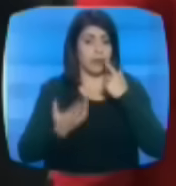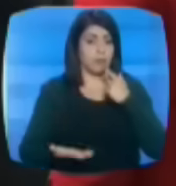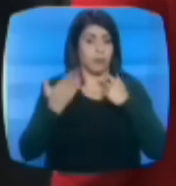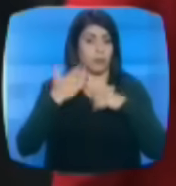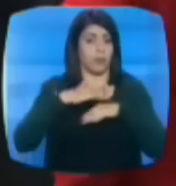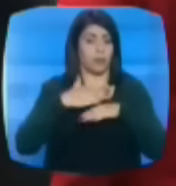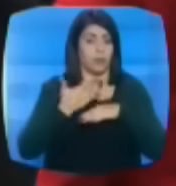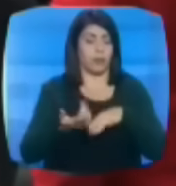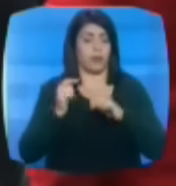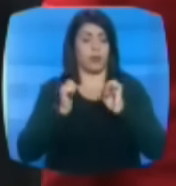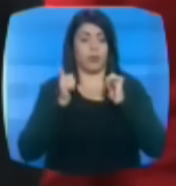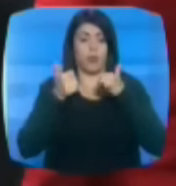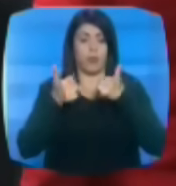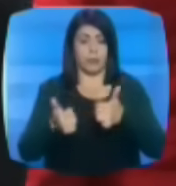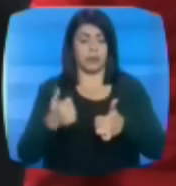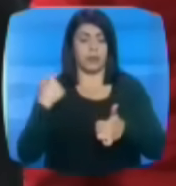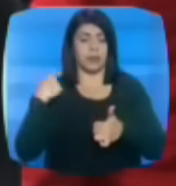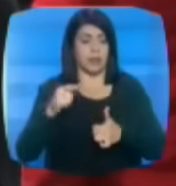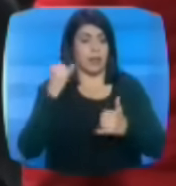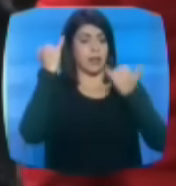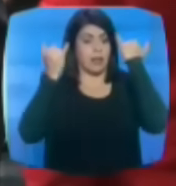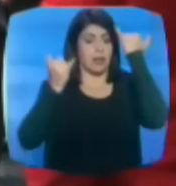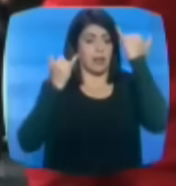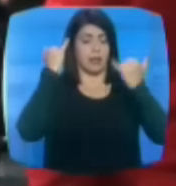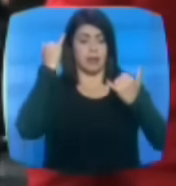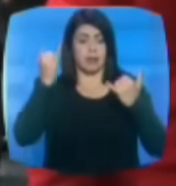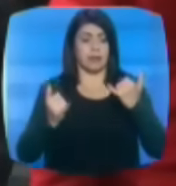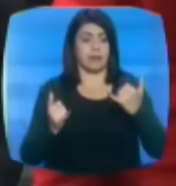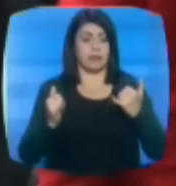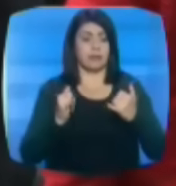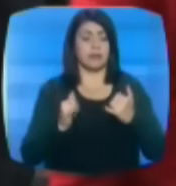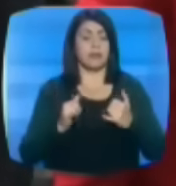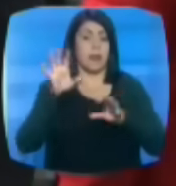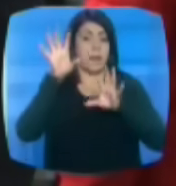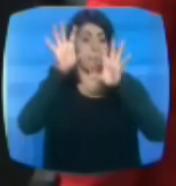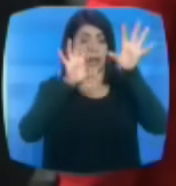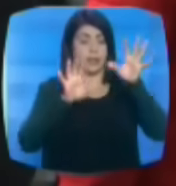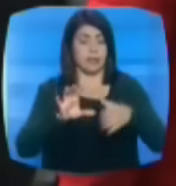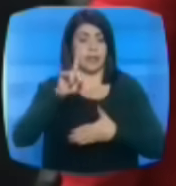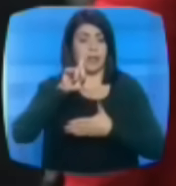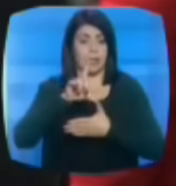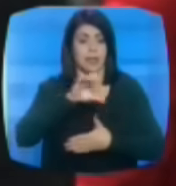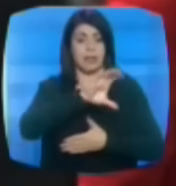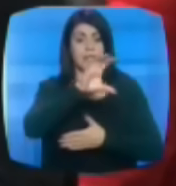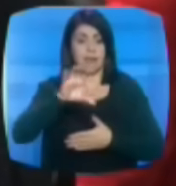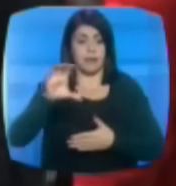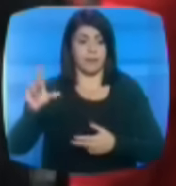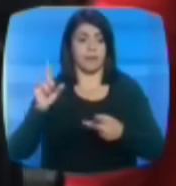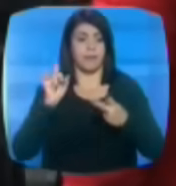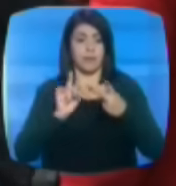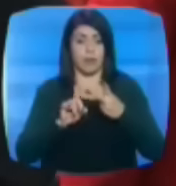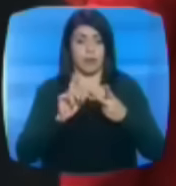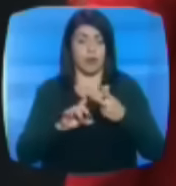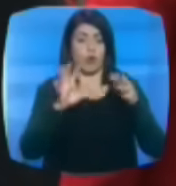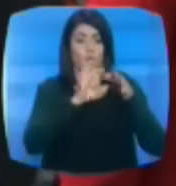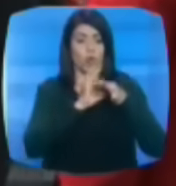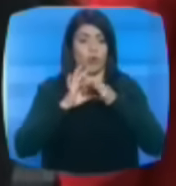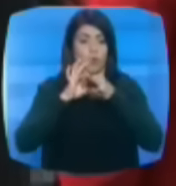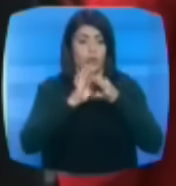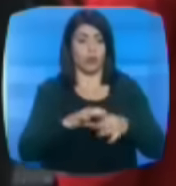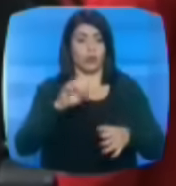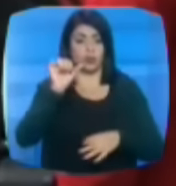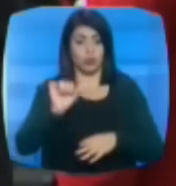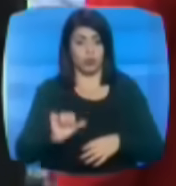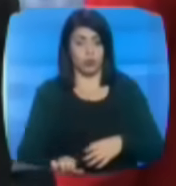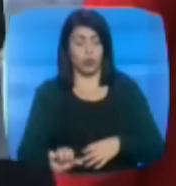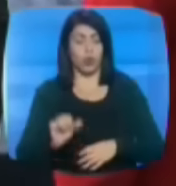importante para que comiencen a tener iniciativas en la comunidad de estados latinoamericanos y caribeños, en la Unión de Naciones del